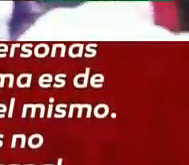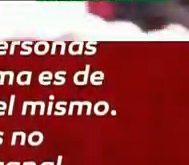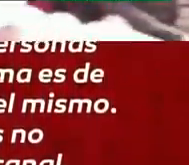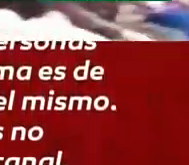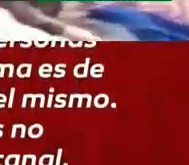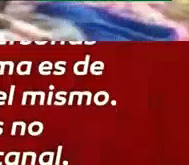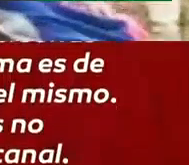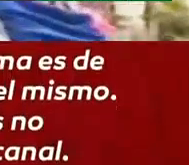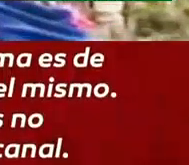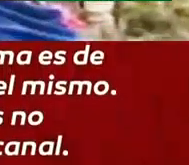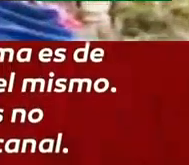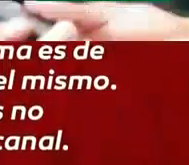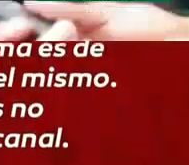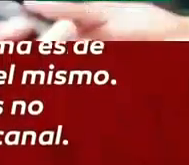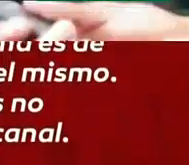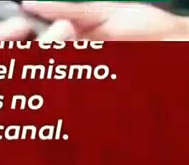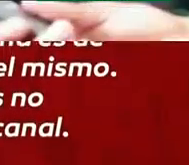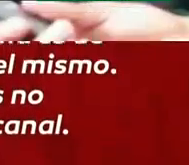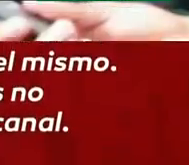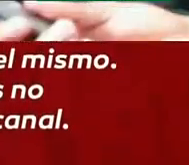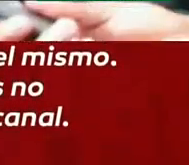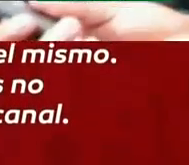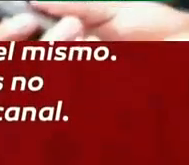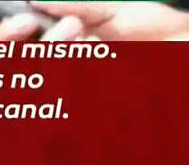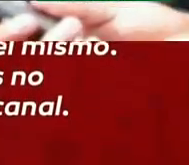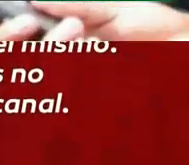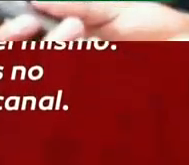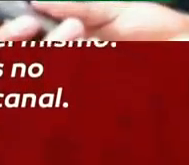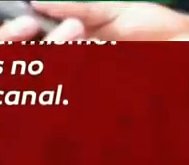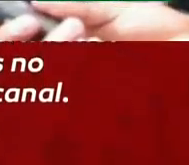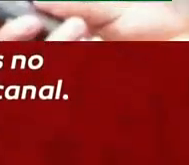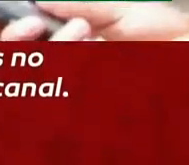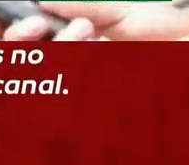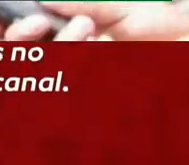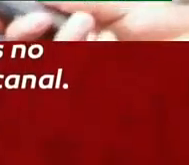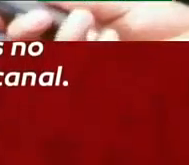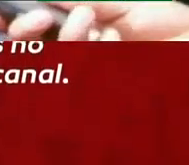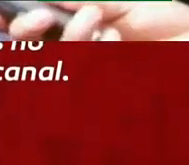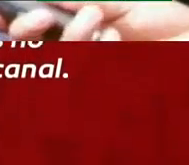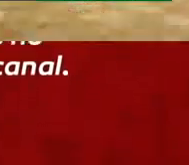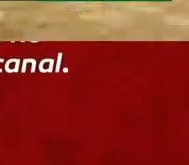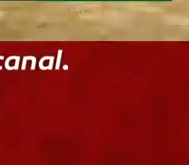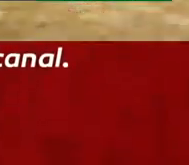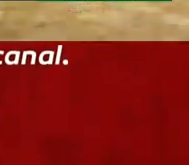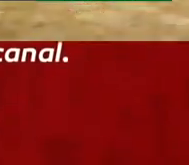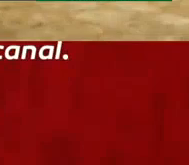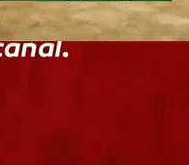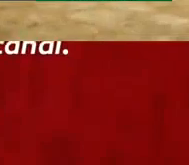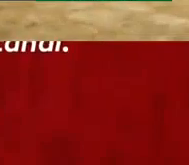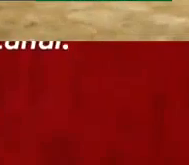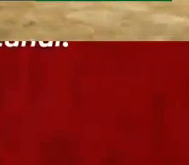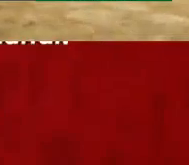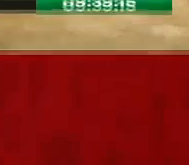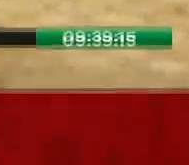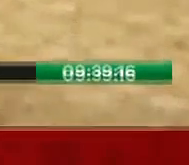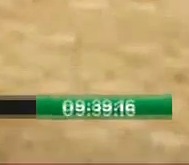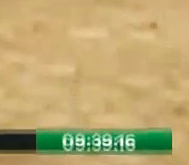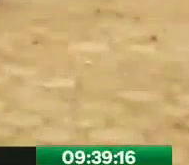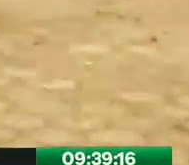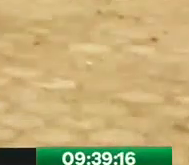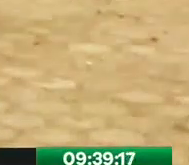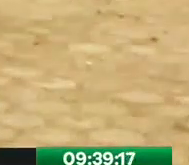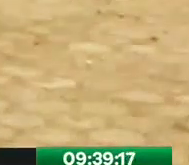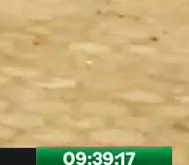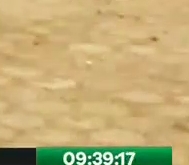un privilegio. Viva San Vicente Ferrer, viva Chuquiribamba, viva nuestra gente. Chuquiribamba, tierra bendecida por